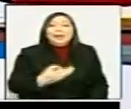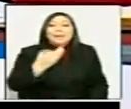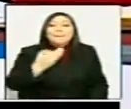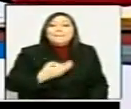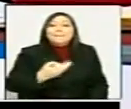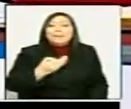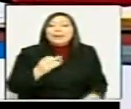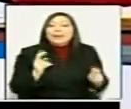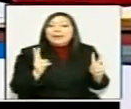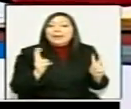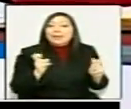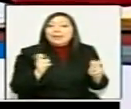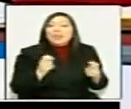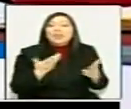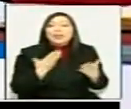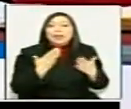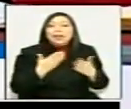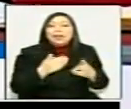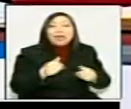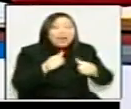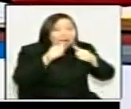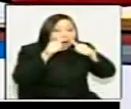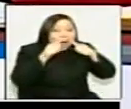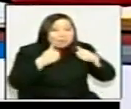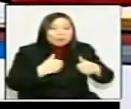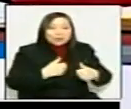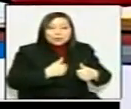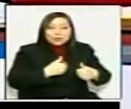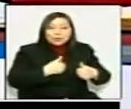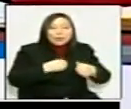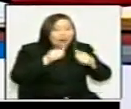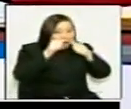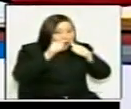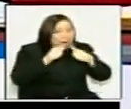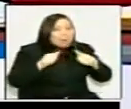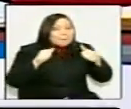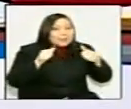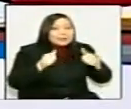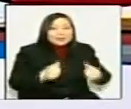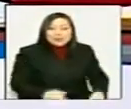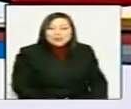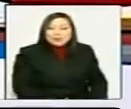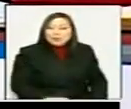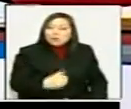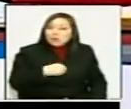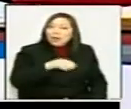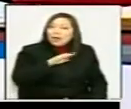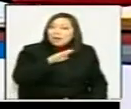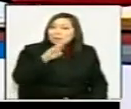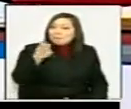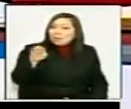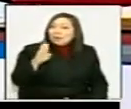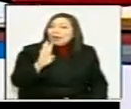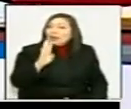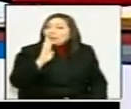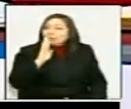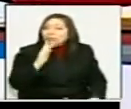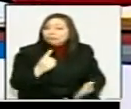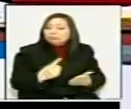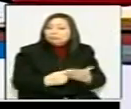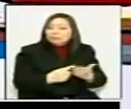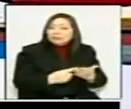especializado en los temas amazónicos. Yo soy de una región amazónica, he viajado a estar junto con mis colegas